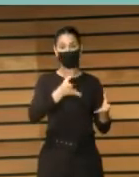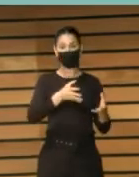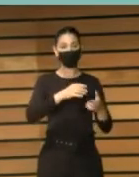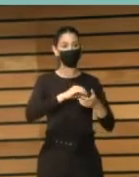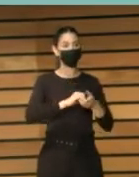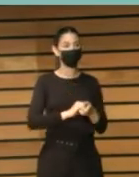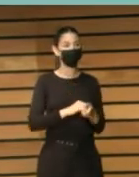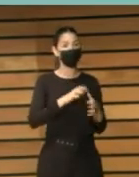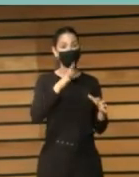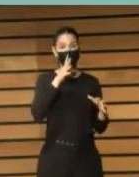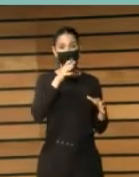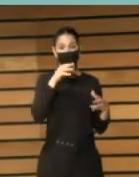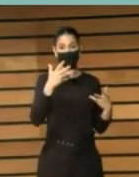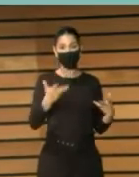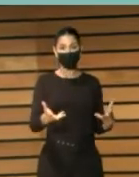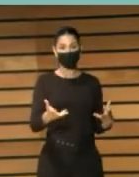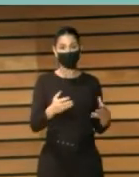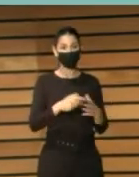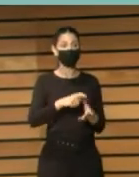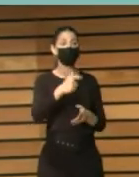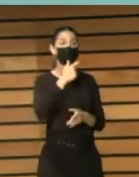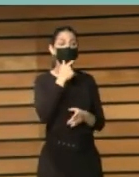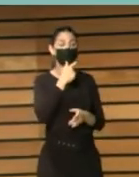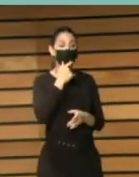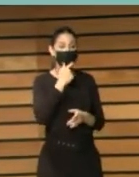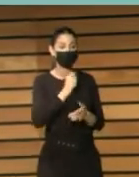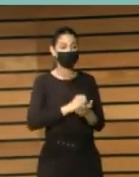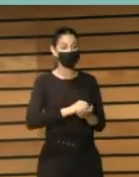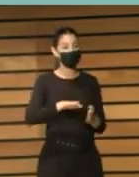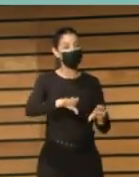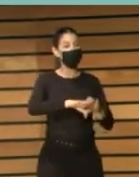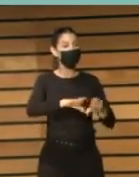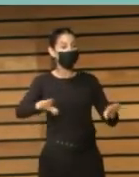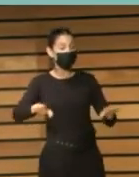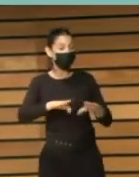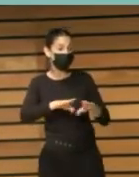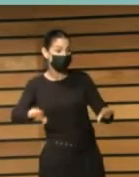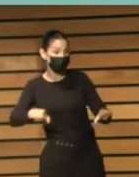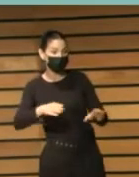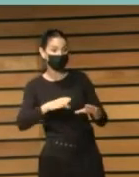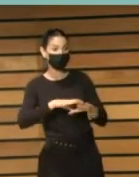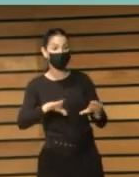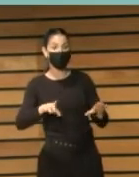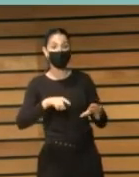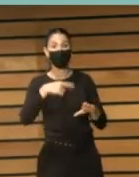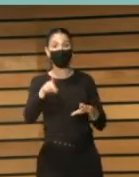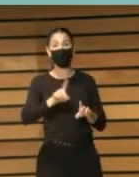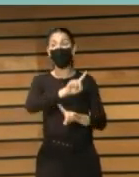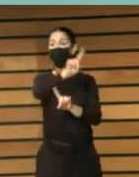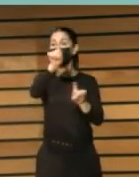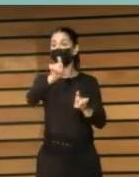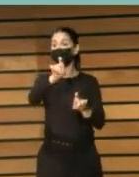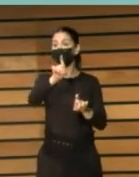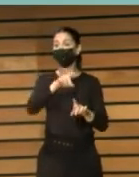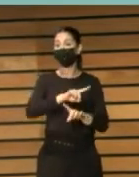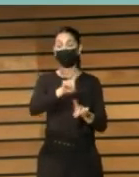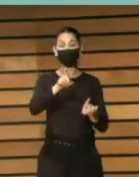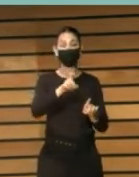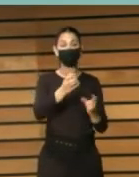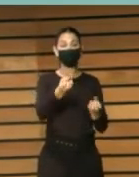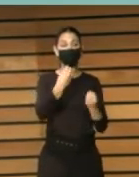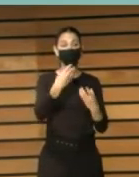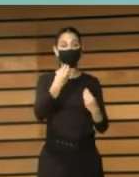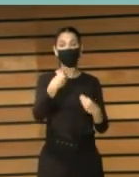como se dice en inglés, the floor is yours, o sea, que adelante. ¿Tenéis alguna pregunta? Estaría muy bien que nos comentarais.